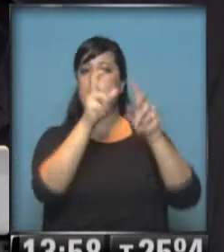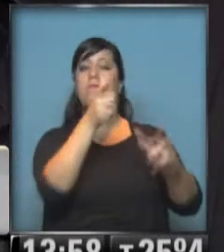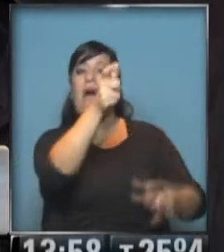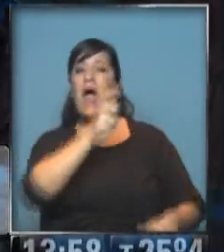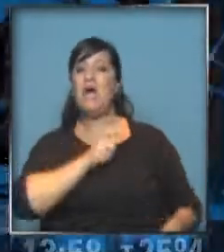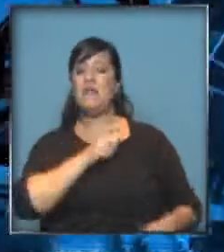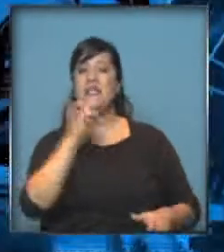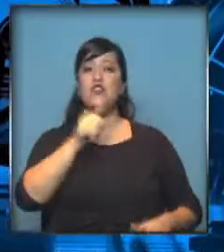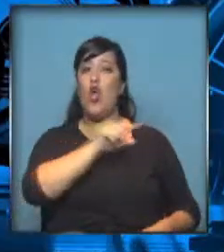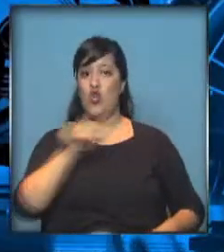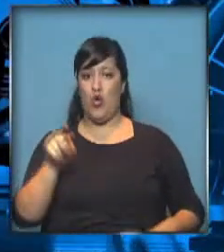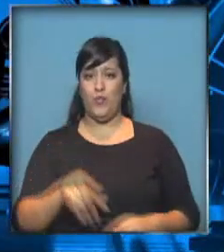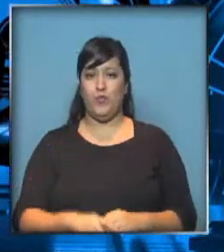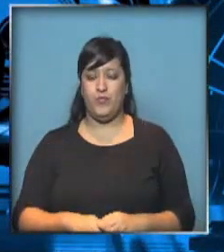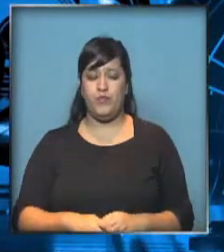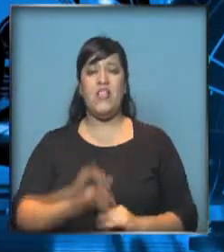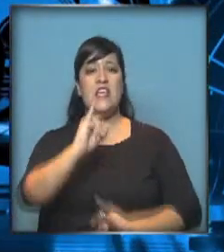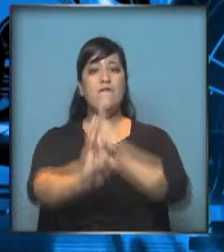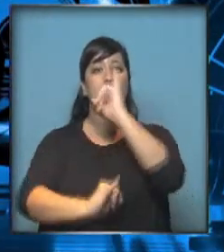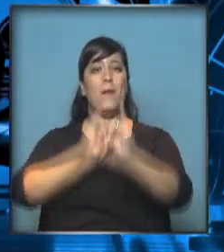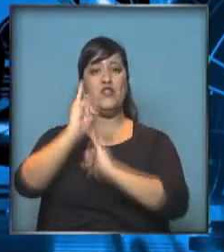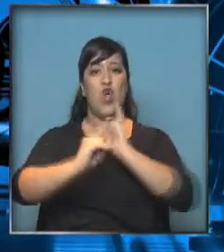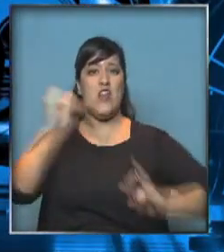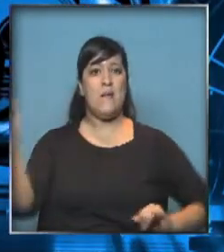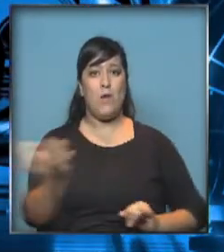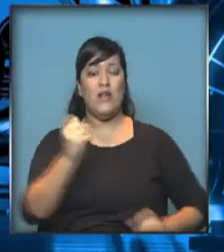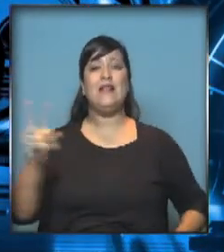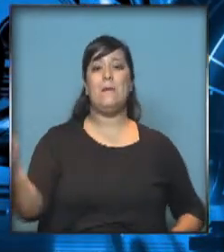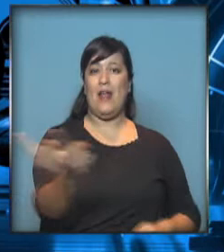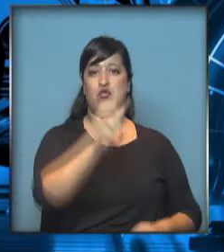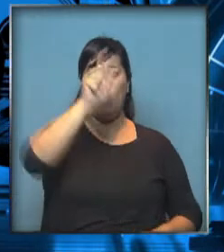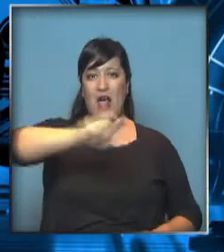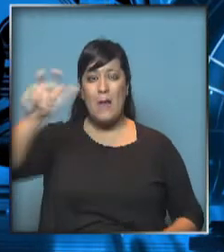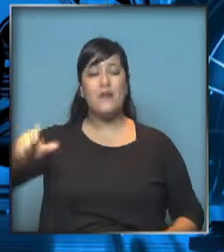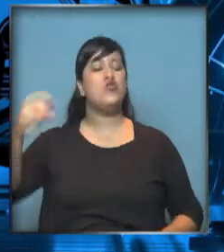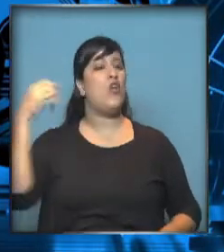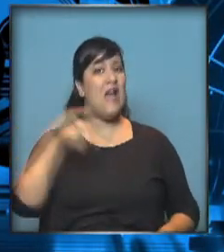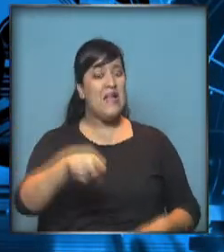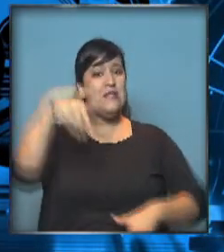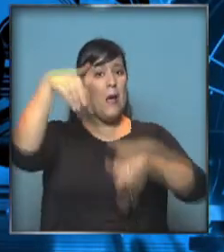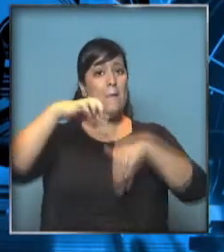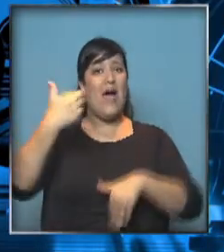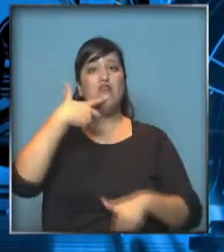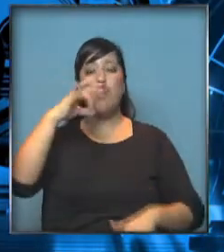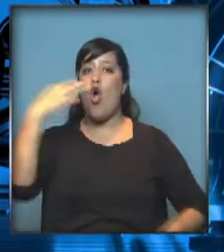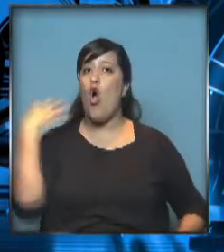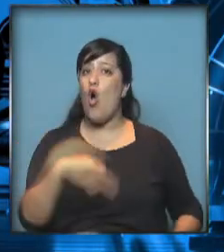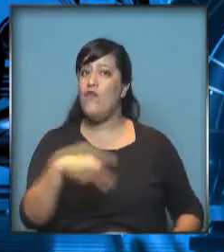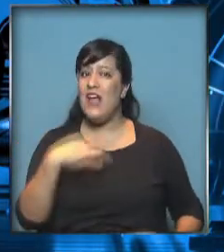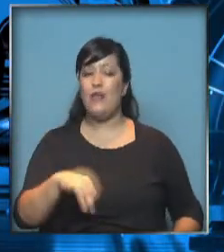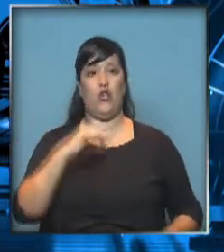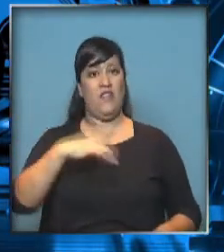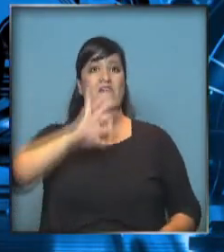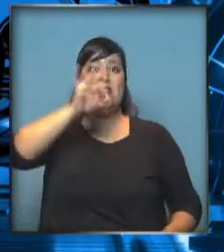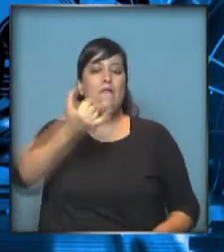informe. Información importante para todos los votantes. Hay que recordar que son obligatorias las primarias y esto es saber dónde